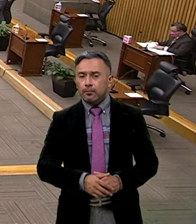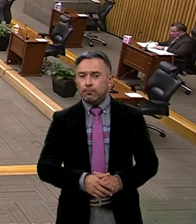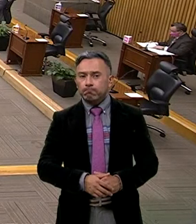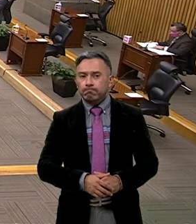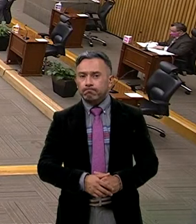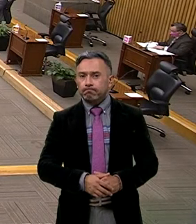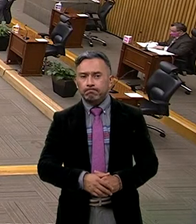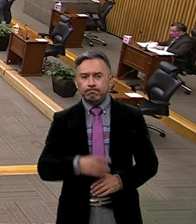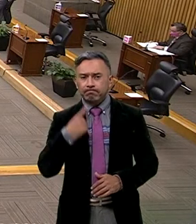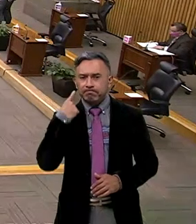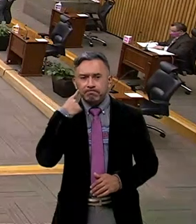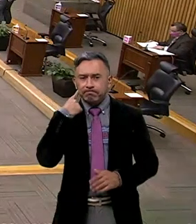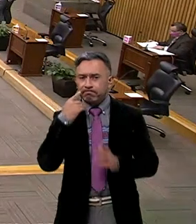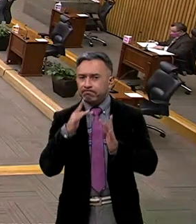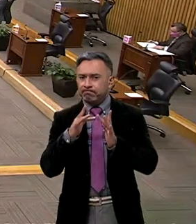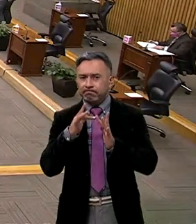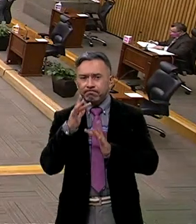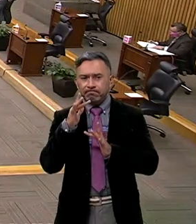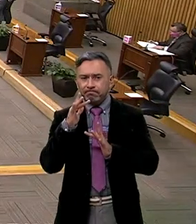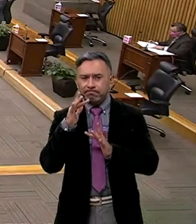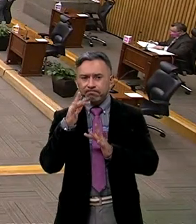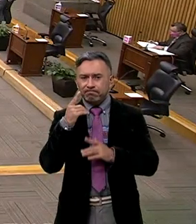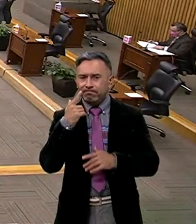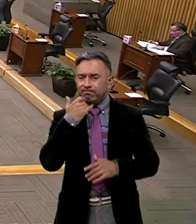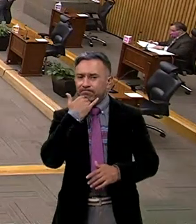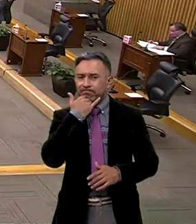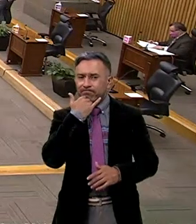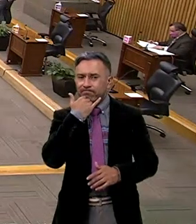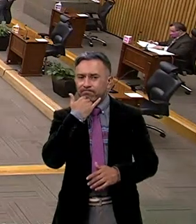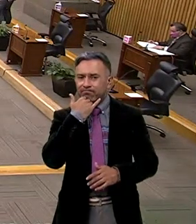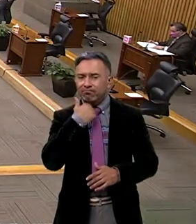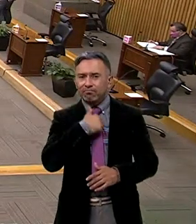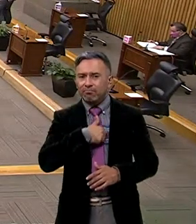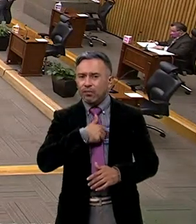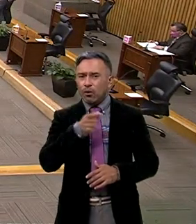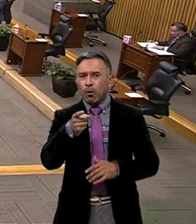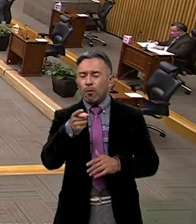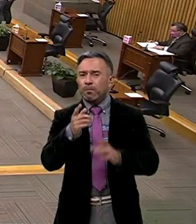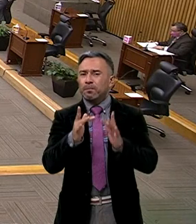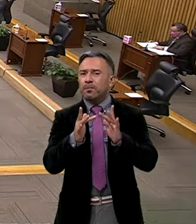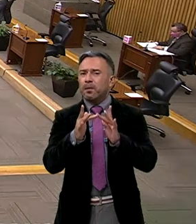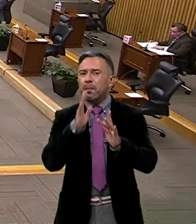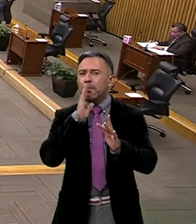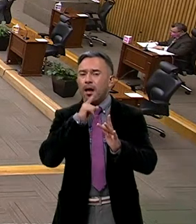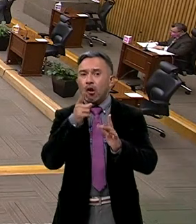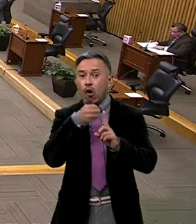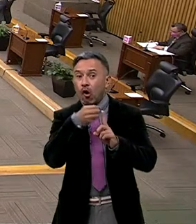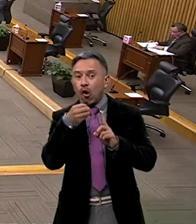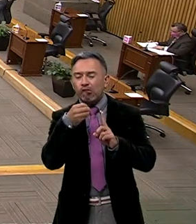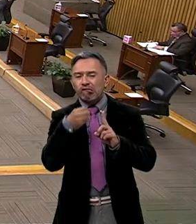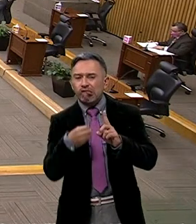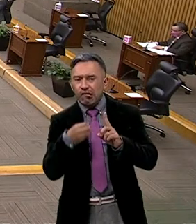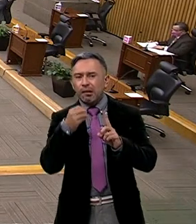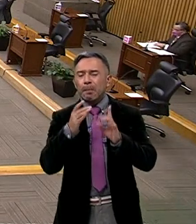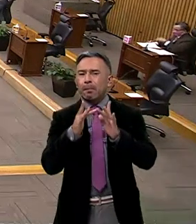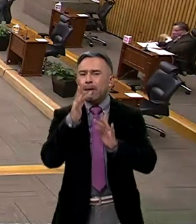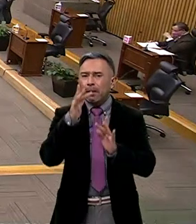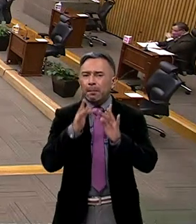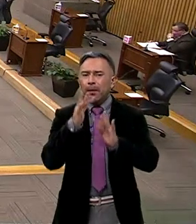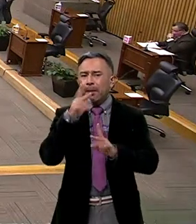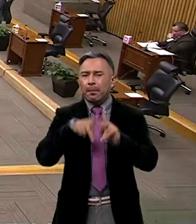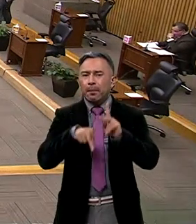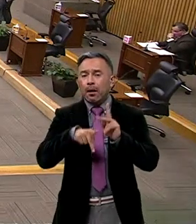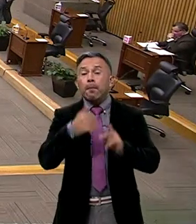no lo seguimos la ciudad lamentablemente la conexión es muy inestable señor representante no podemos llegar a conseguir